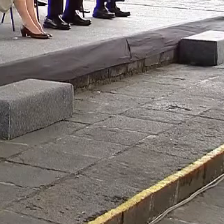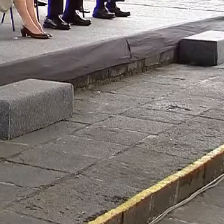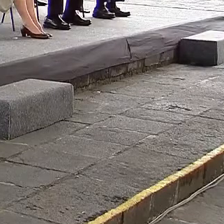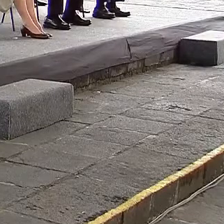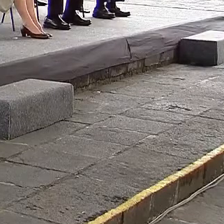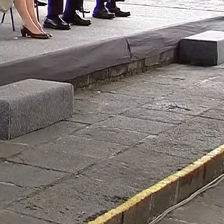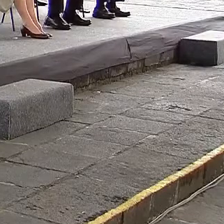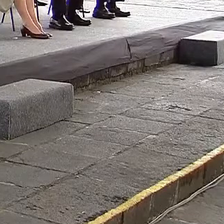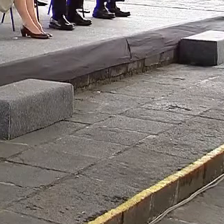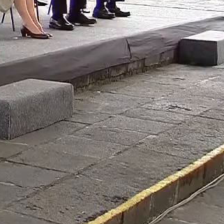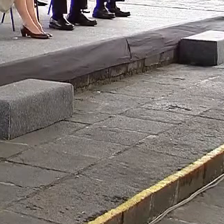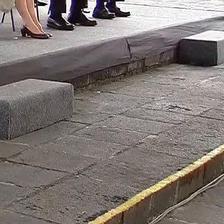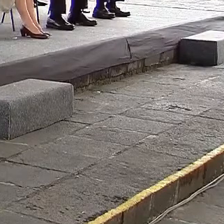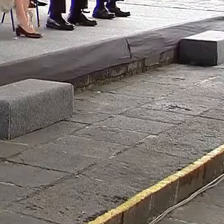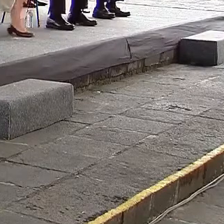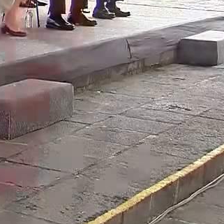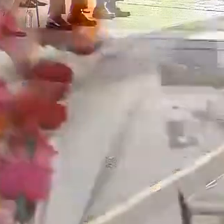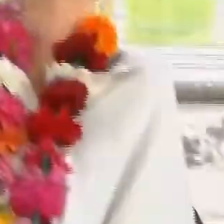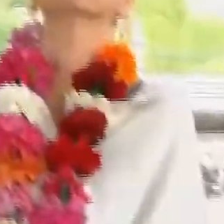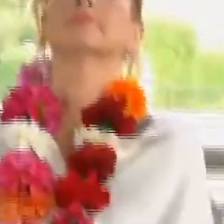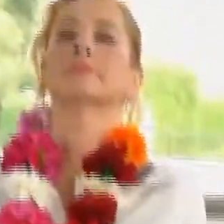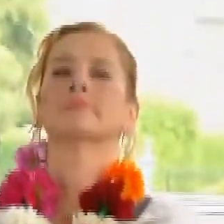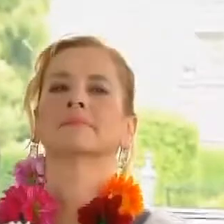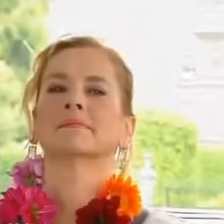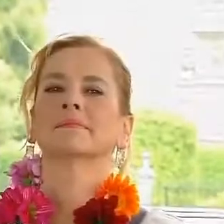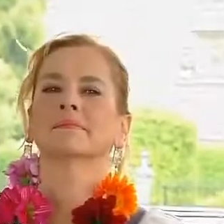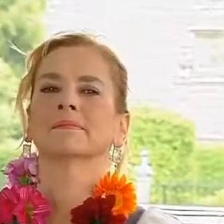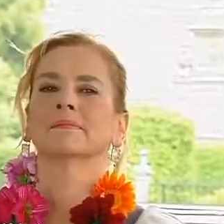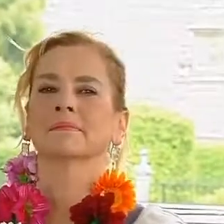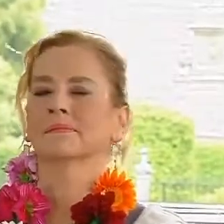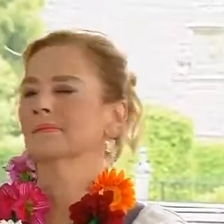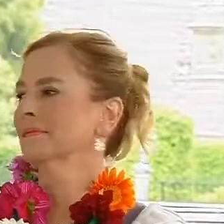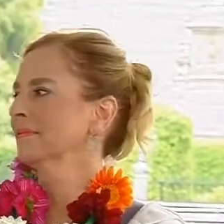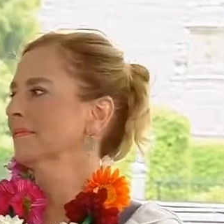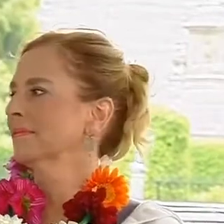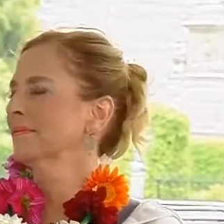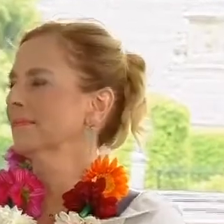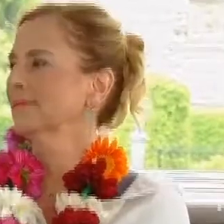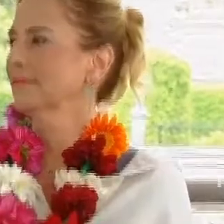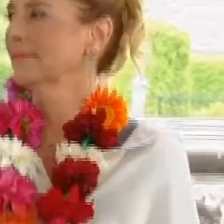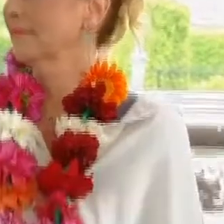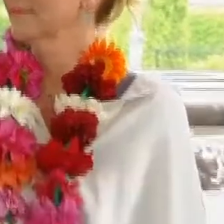Almirante José Rafael Ojeda Durán, secretario de Marina.